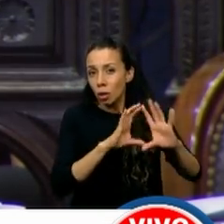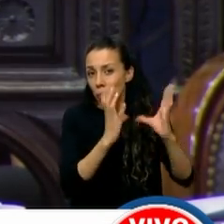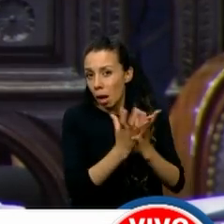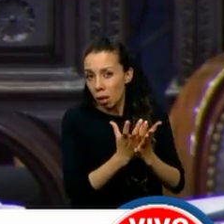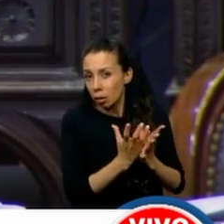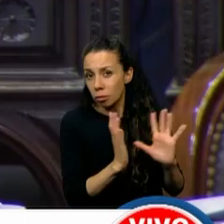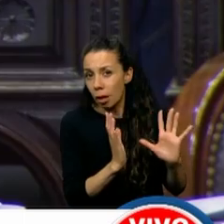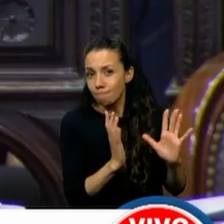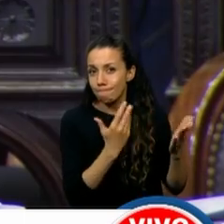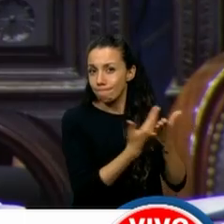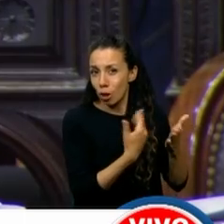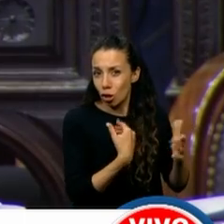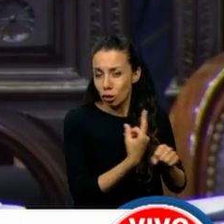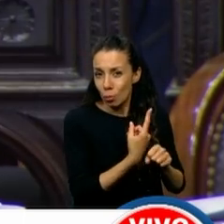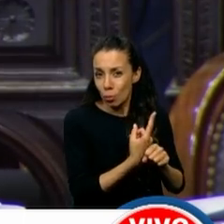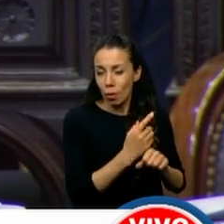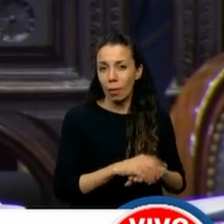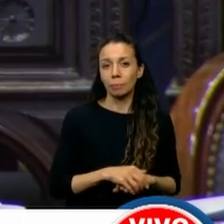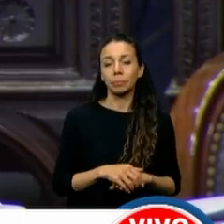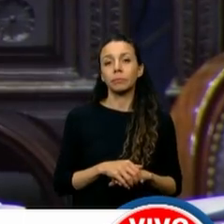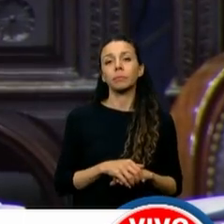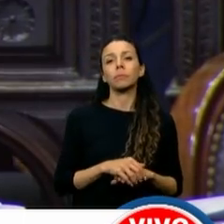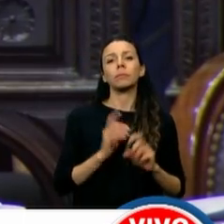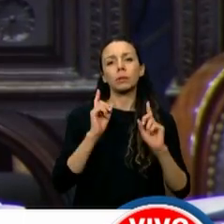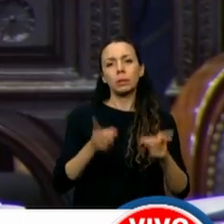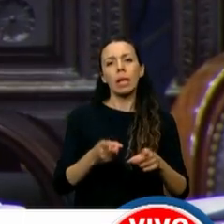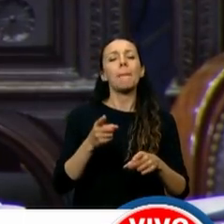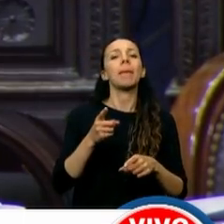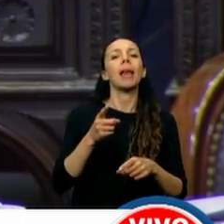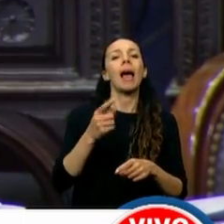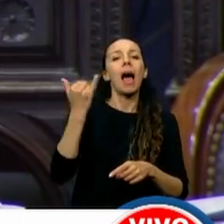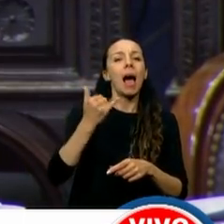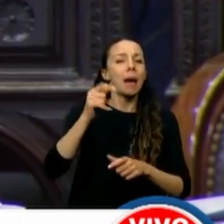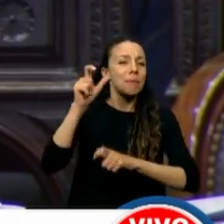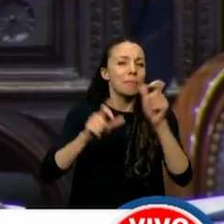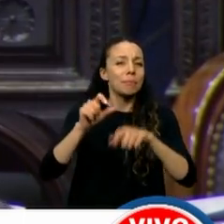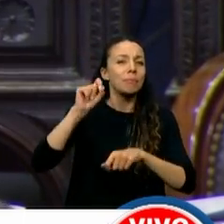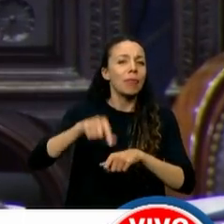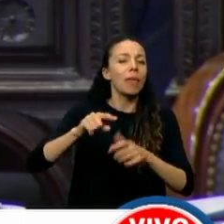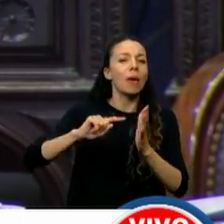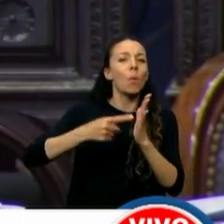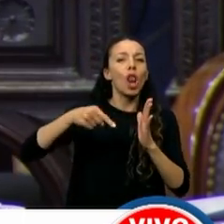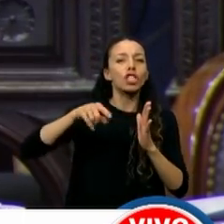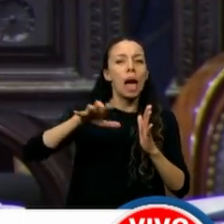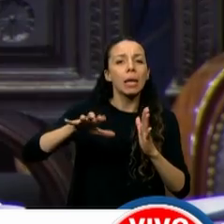mayor concurrencia en la historia de la ciudad de buenos aires terminaron rematando costa salguero para hacer negocios inmobiliarios